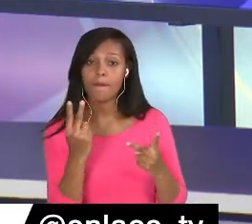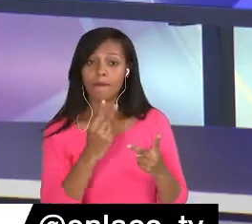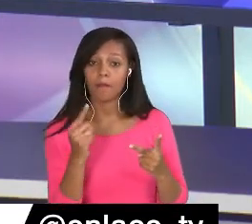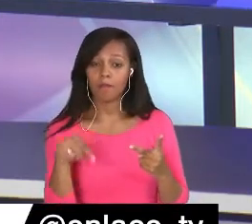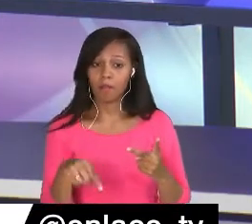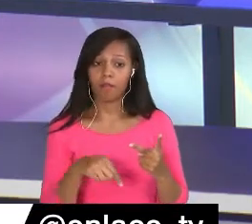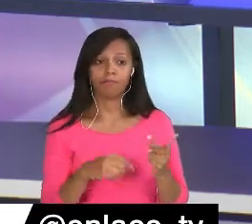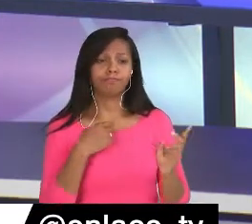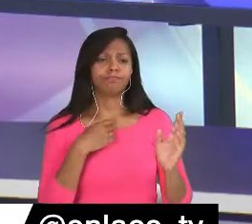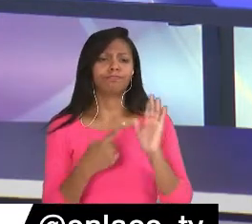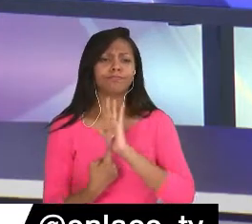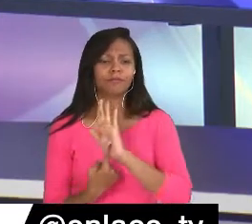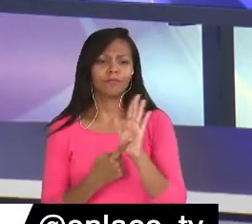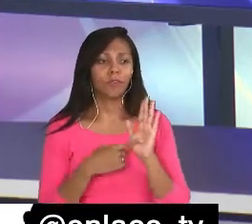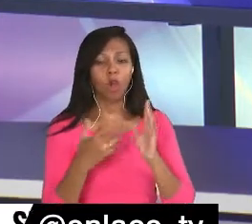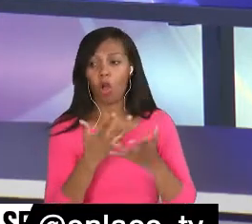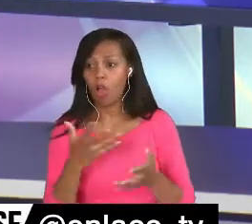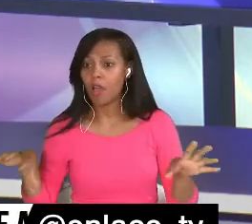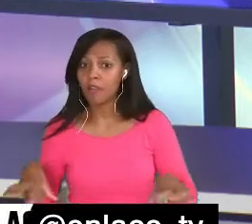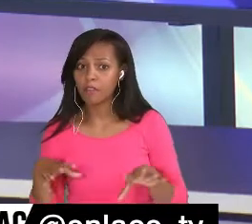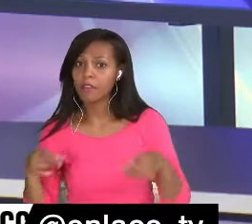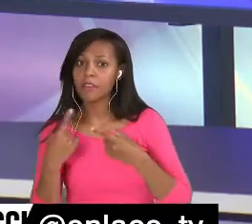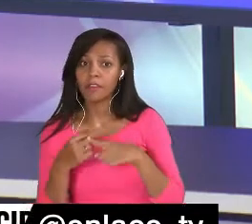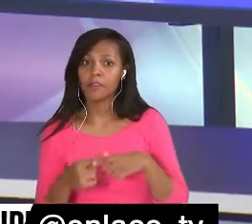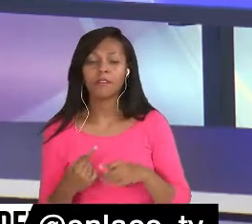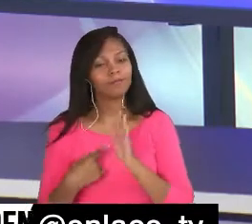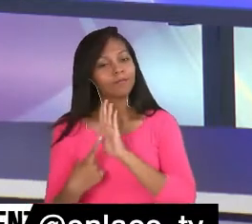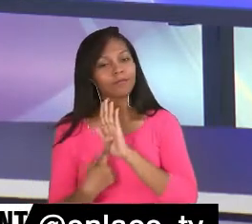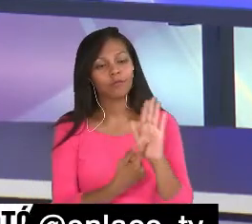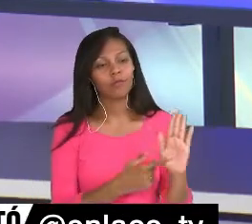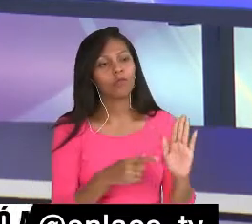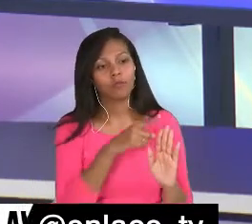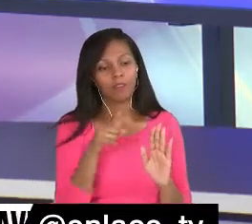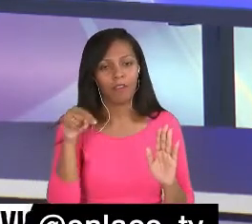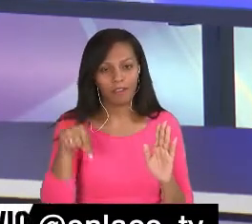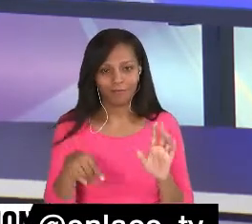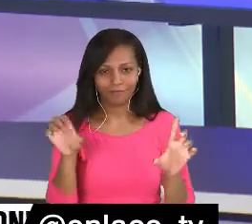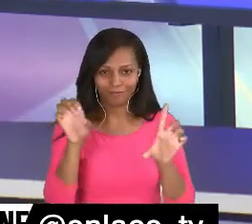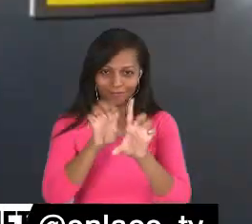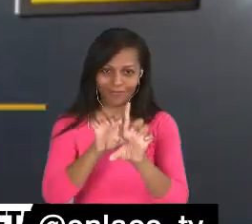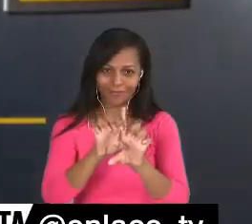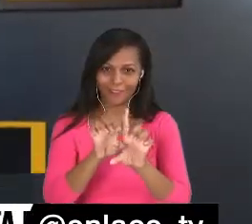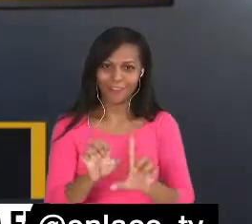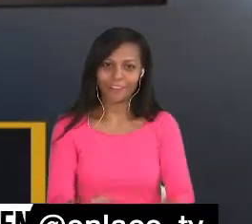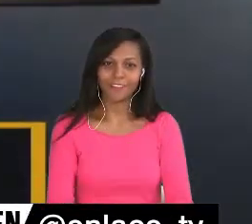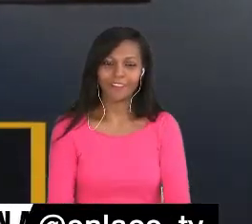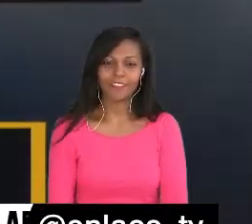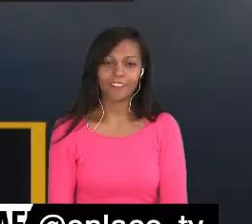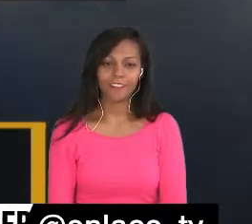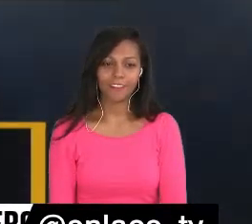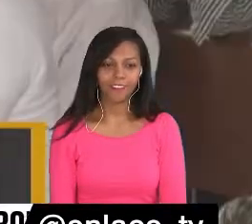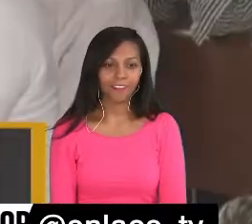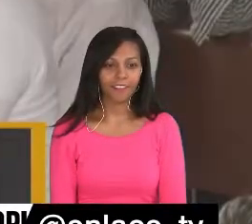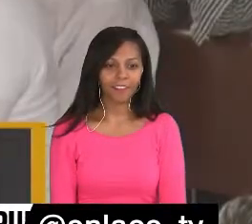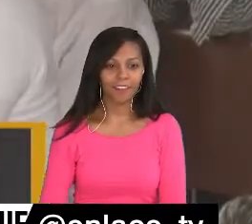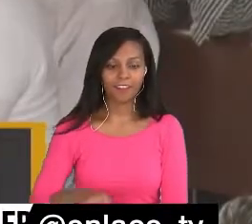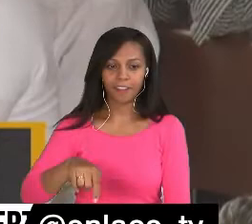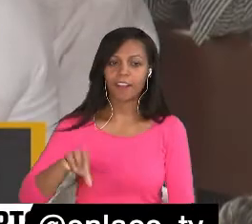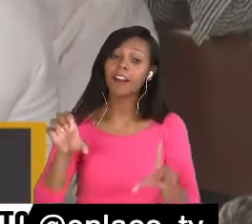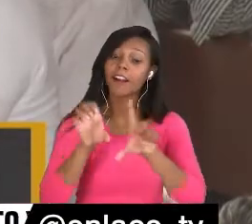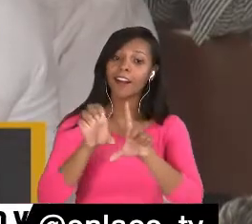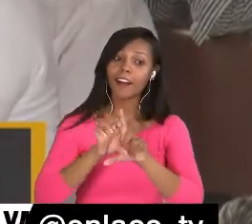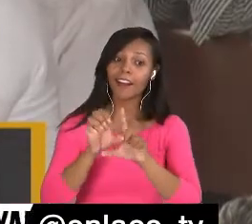religiosos de estas fechas serán transmitidos en directo por la televisión de los barranqueños, Enlace Televisión. Enlace Televisión transmitirá en